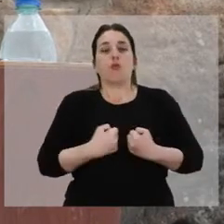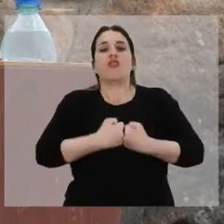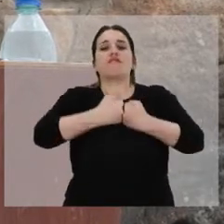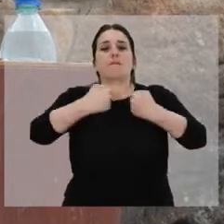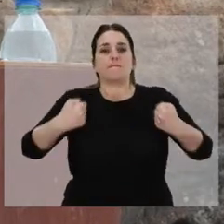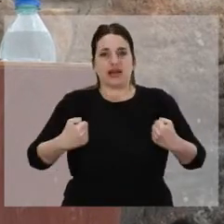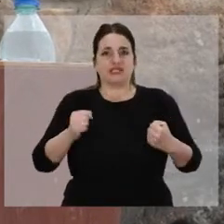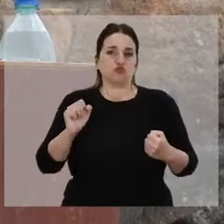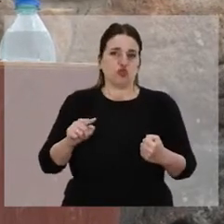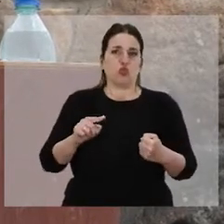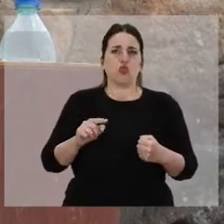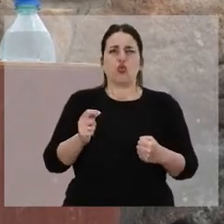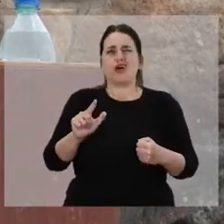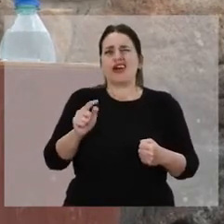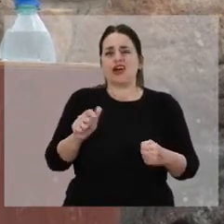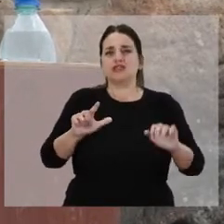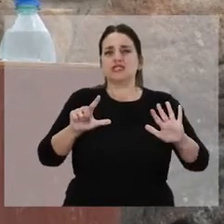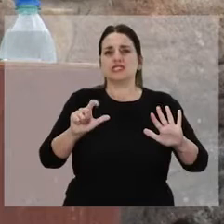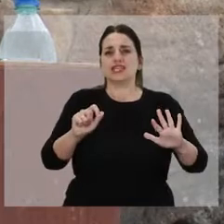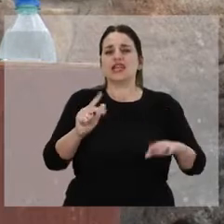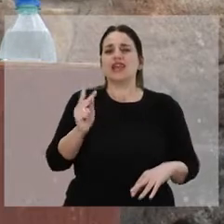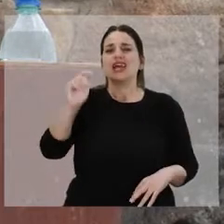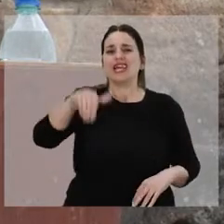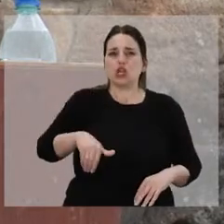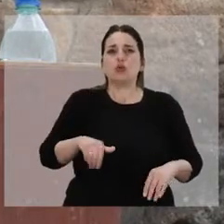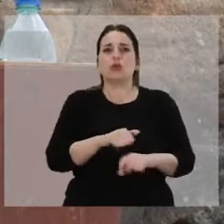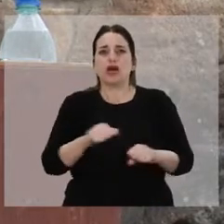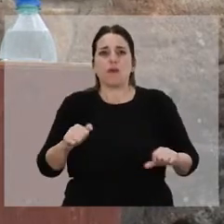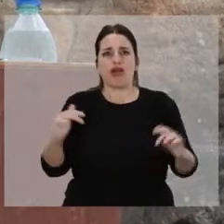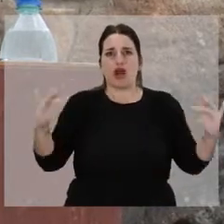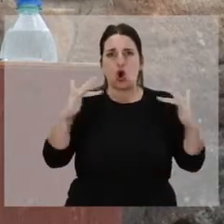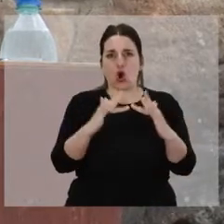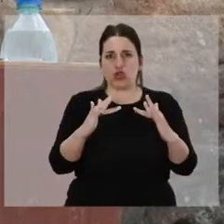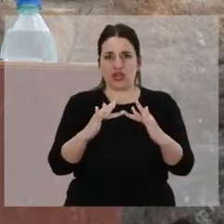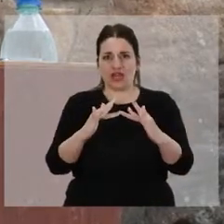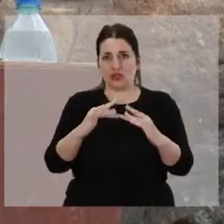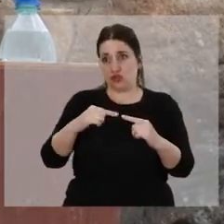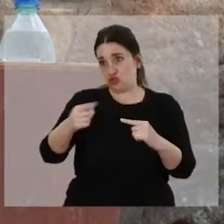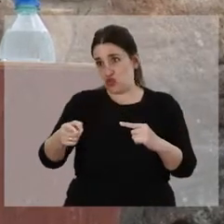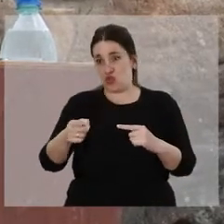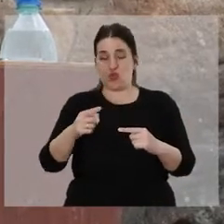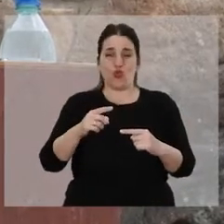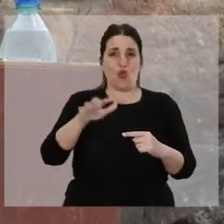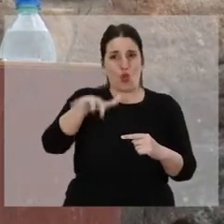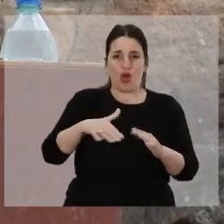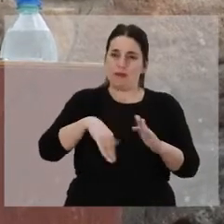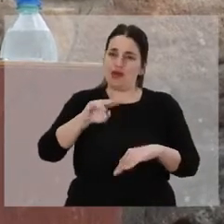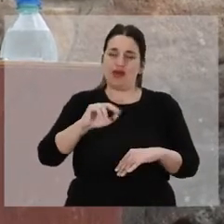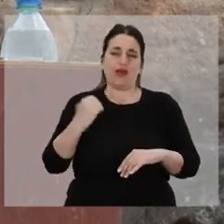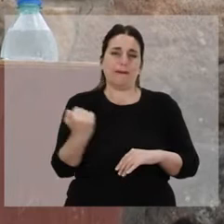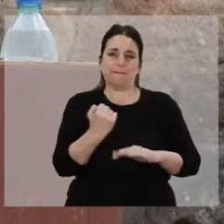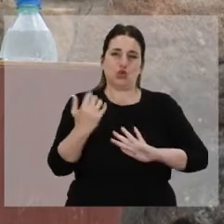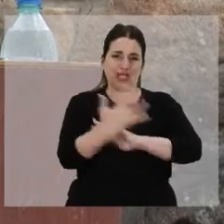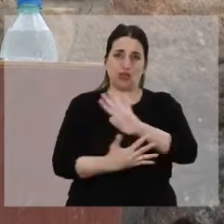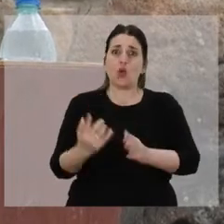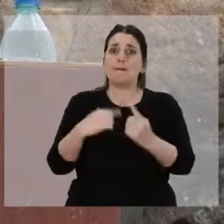Estamos viendo si podemos extender la vía casi 70 kilómetros para que pueda conectar con el ramal más importante que tiene el